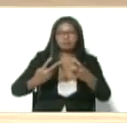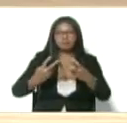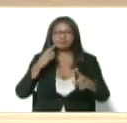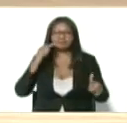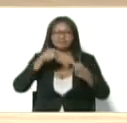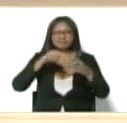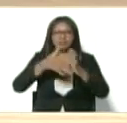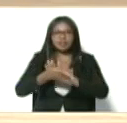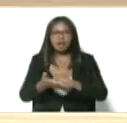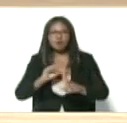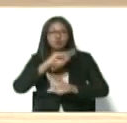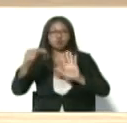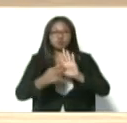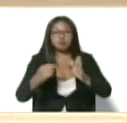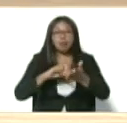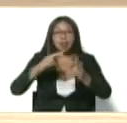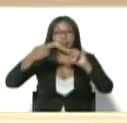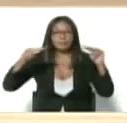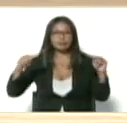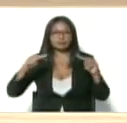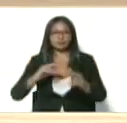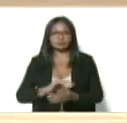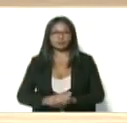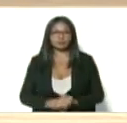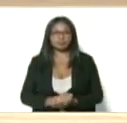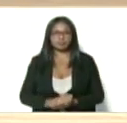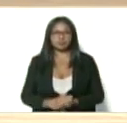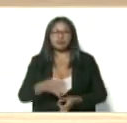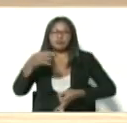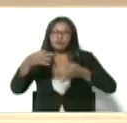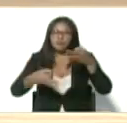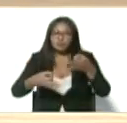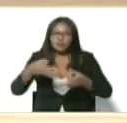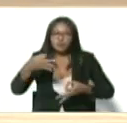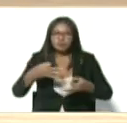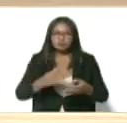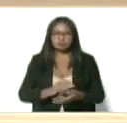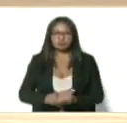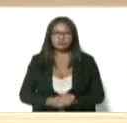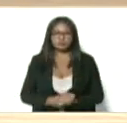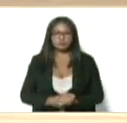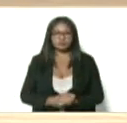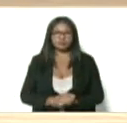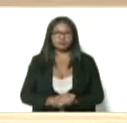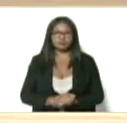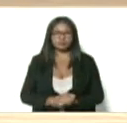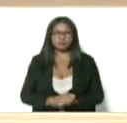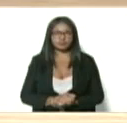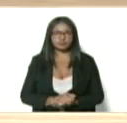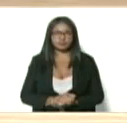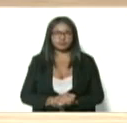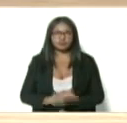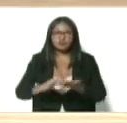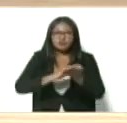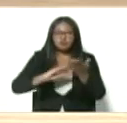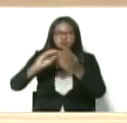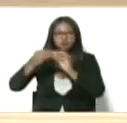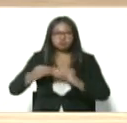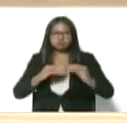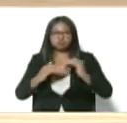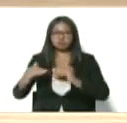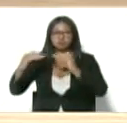objetivos concretos la paz la justicia la recuperación la igualdad